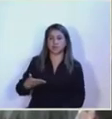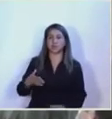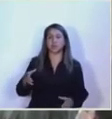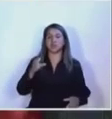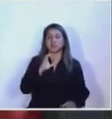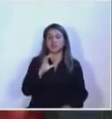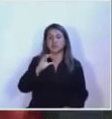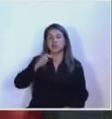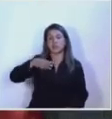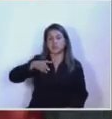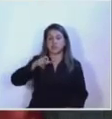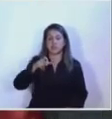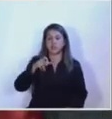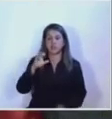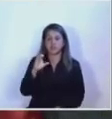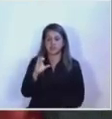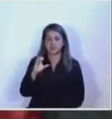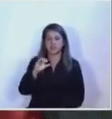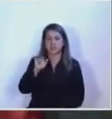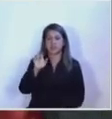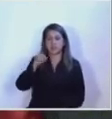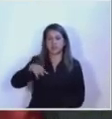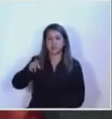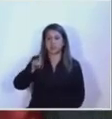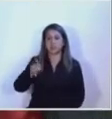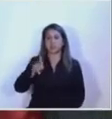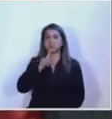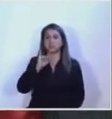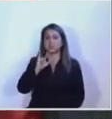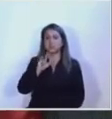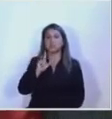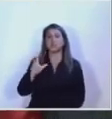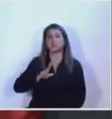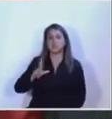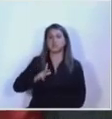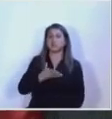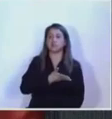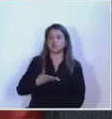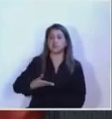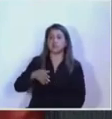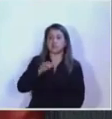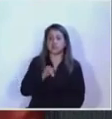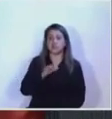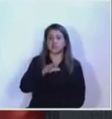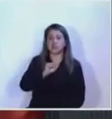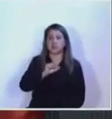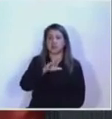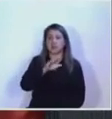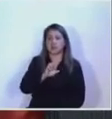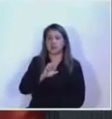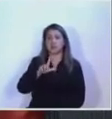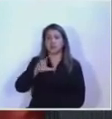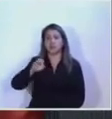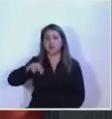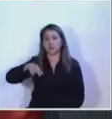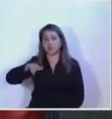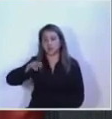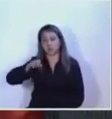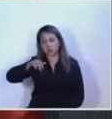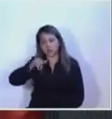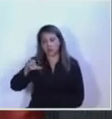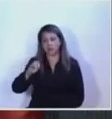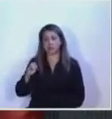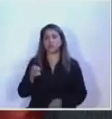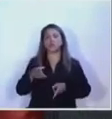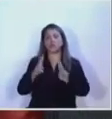Confederación de Producción y del Comercio Juan Sutil, señor presidente de ICARE Lorenzo Gasmuri, y permítanme